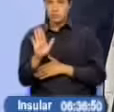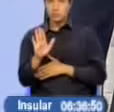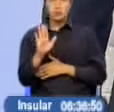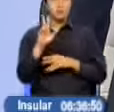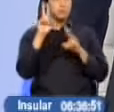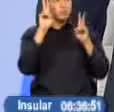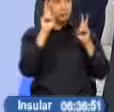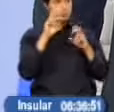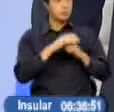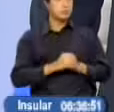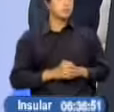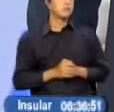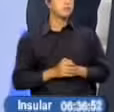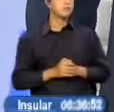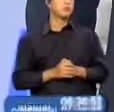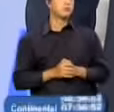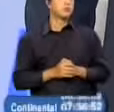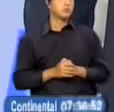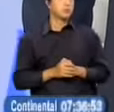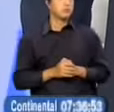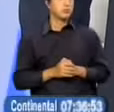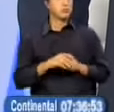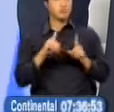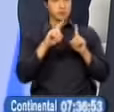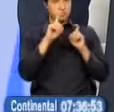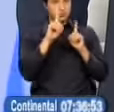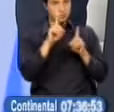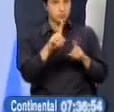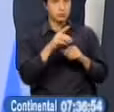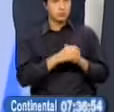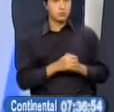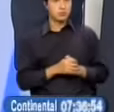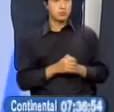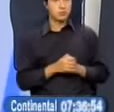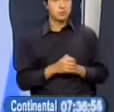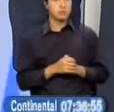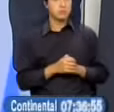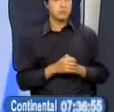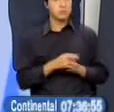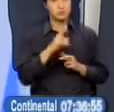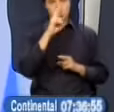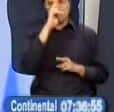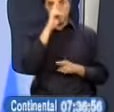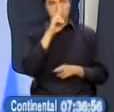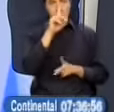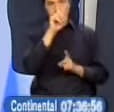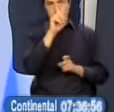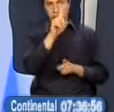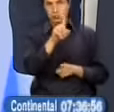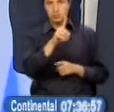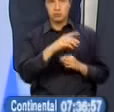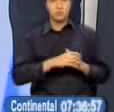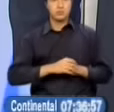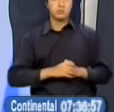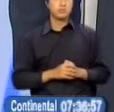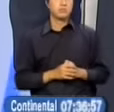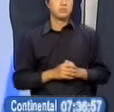ejemplo yo yo yo he puesto en la mesa un hecho paulina mogrovejo y con todo respeto se lo pregunto